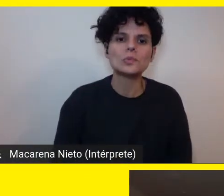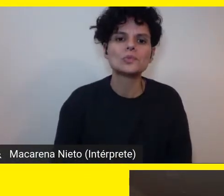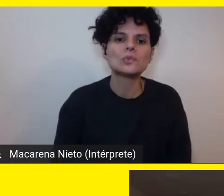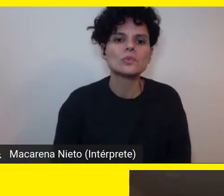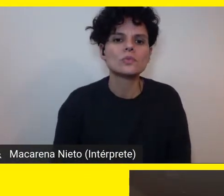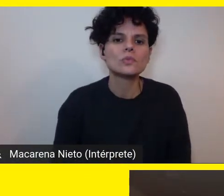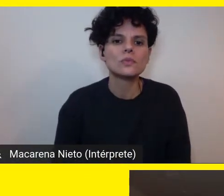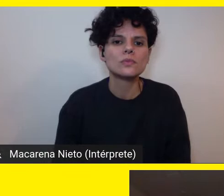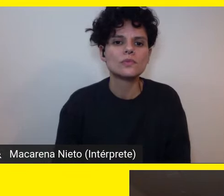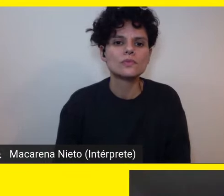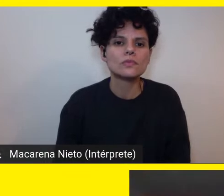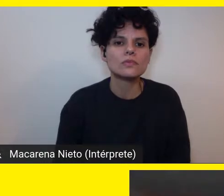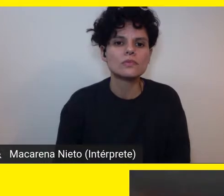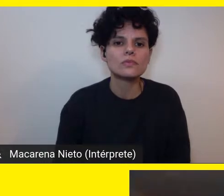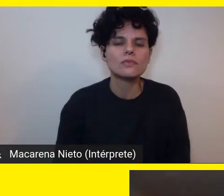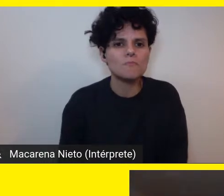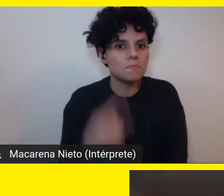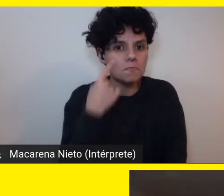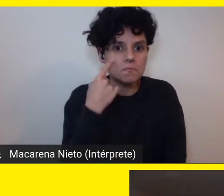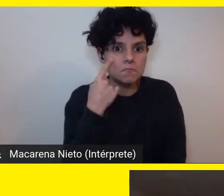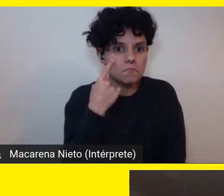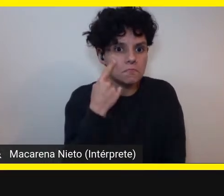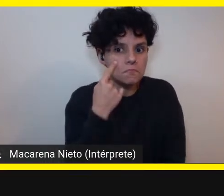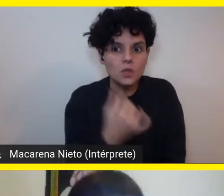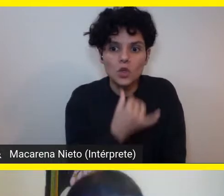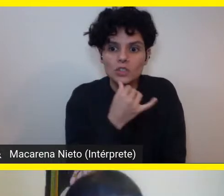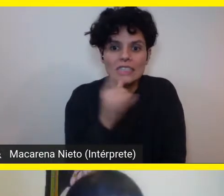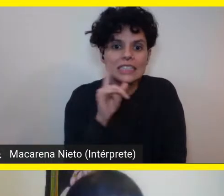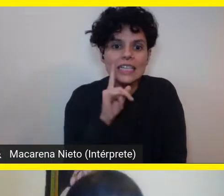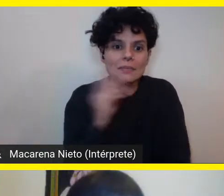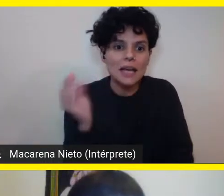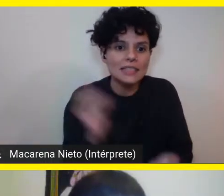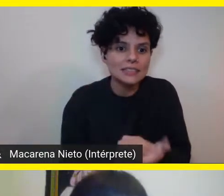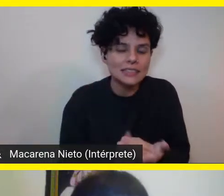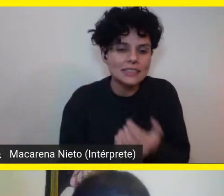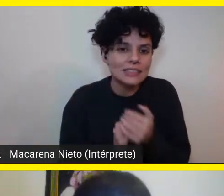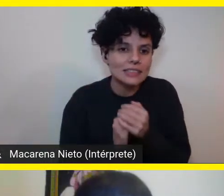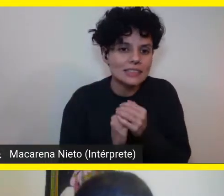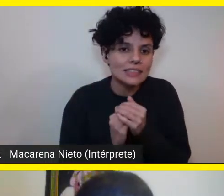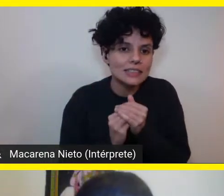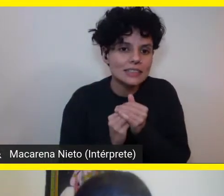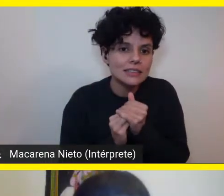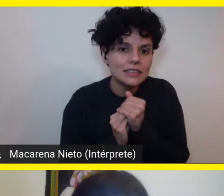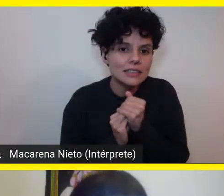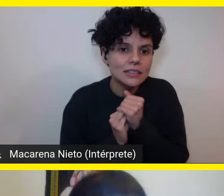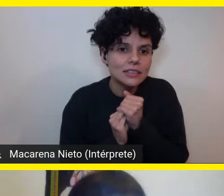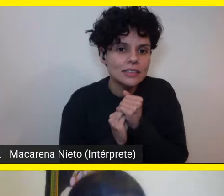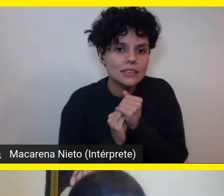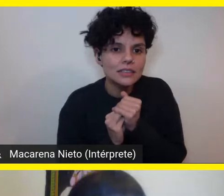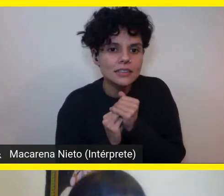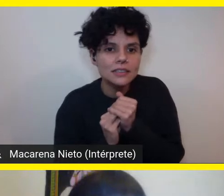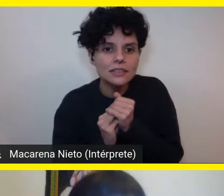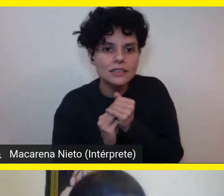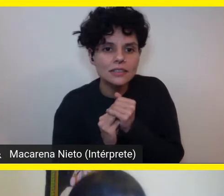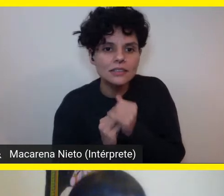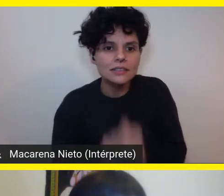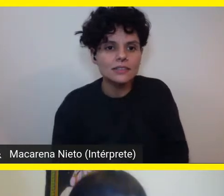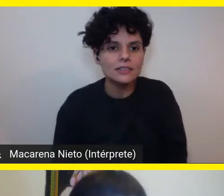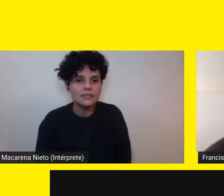No estoy viendo a los demás panelistas, así que no puedo saber quién quiere tomar la palabra ahora.